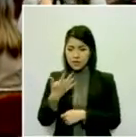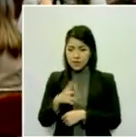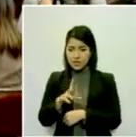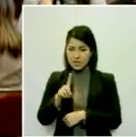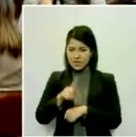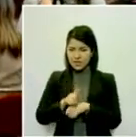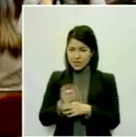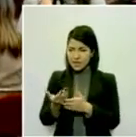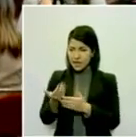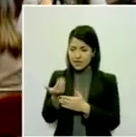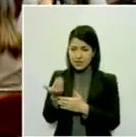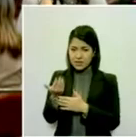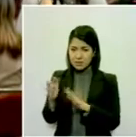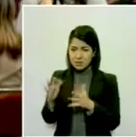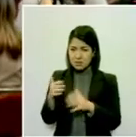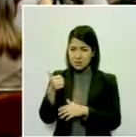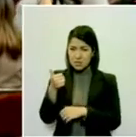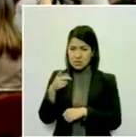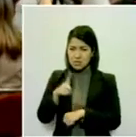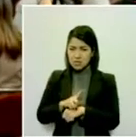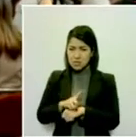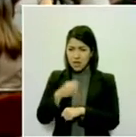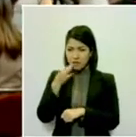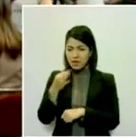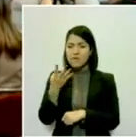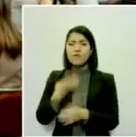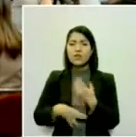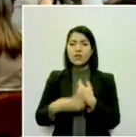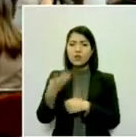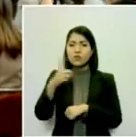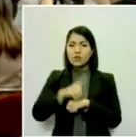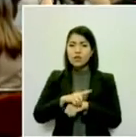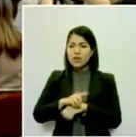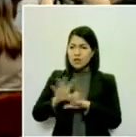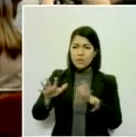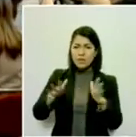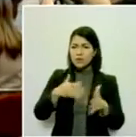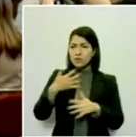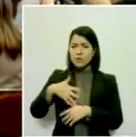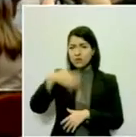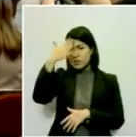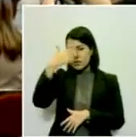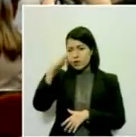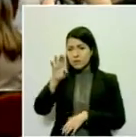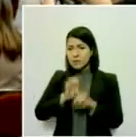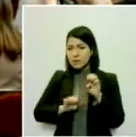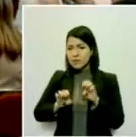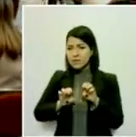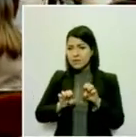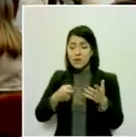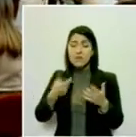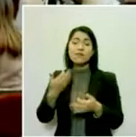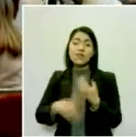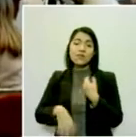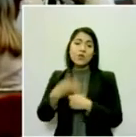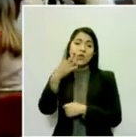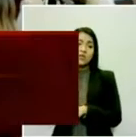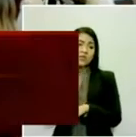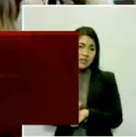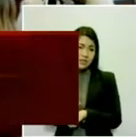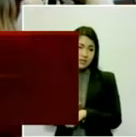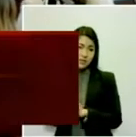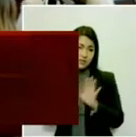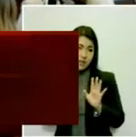Hace como seis días, faltan cuatro. Pero ya tienen a las empresas. Falta cuatro días. ¿Y han encontrado irregularidades? Falta cuatro